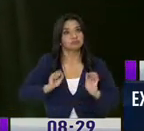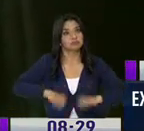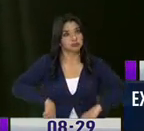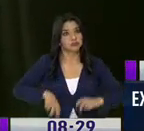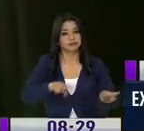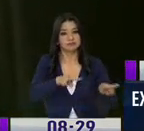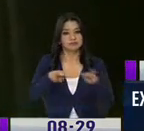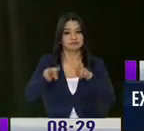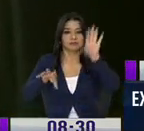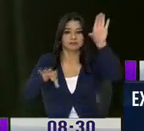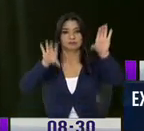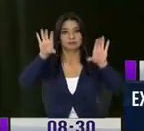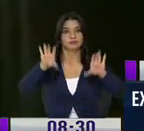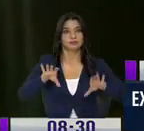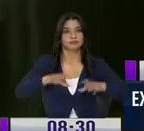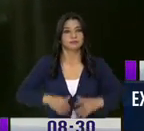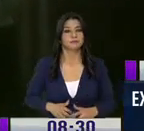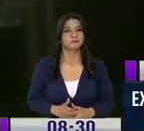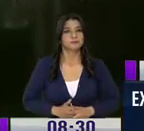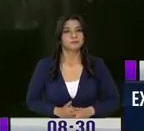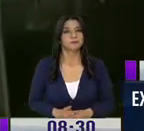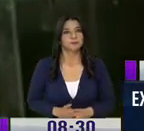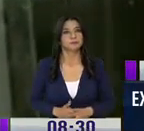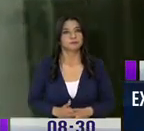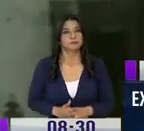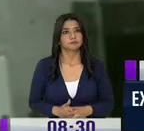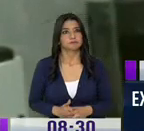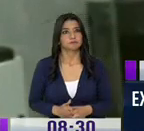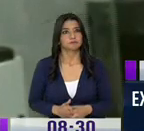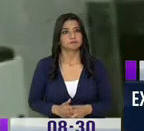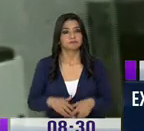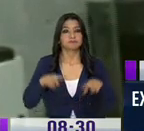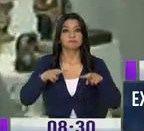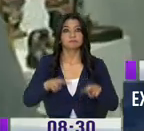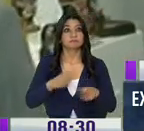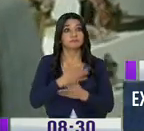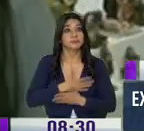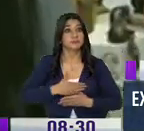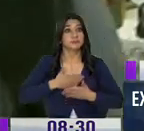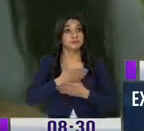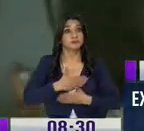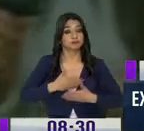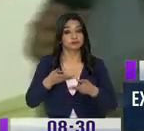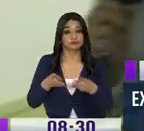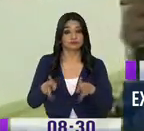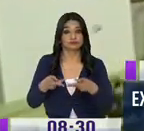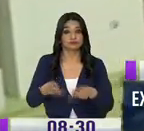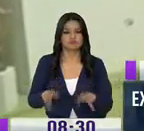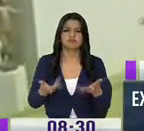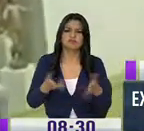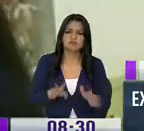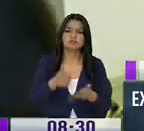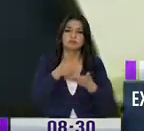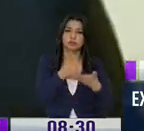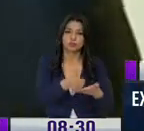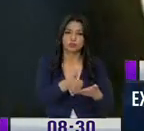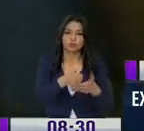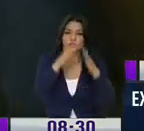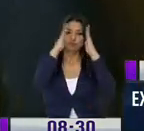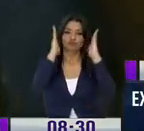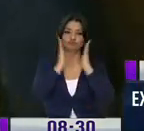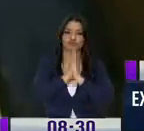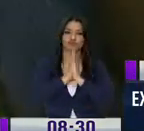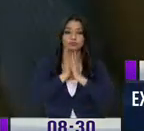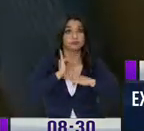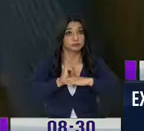esta exposición. Además de que la gente pueda disfrutar de este hermoso Belén, también es una forma de ayudar al monasterio,